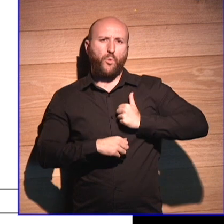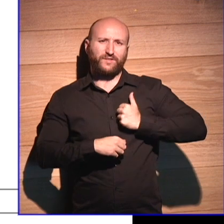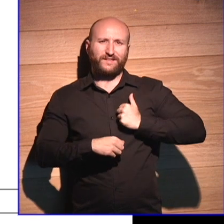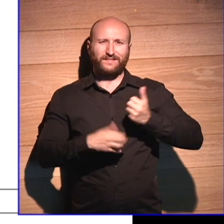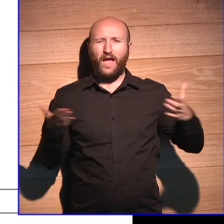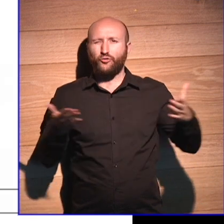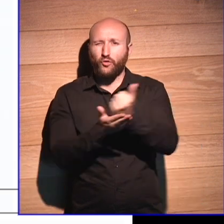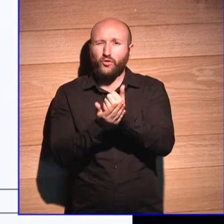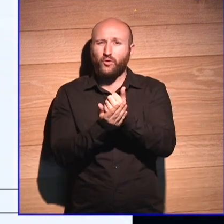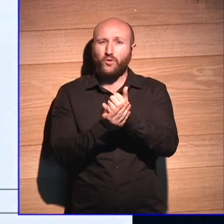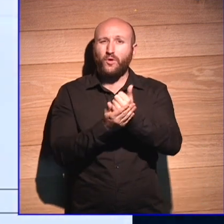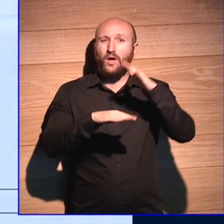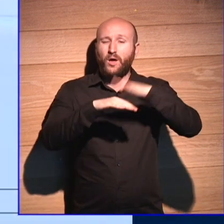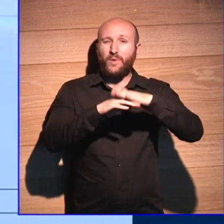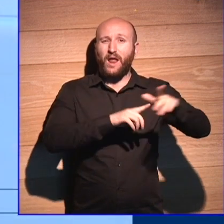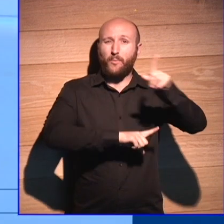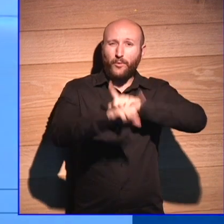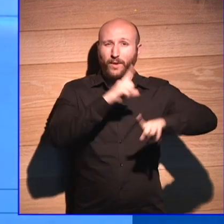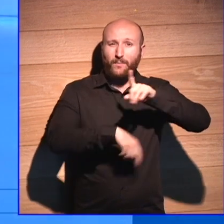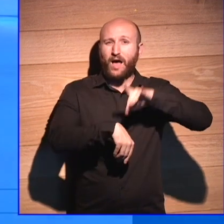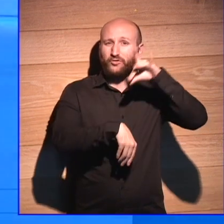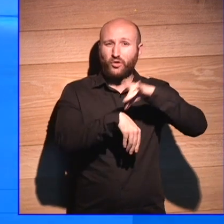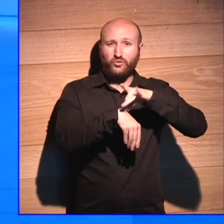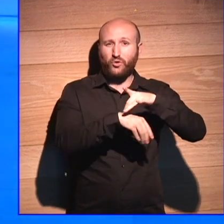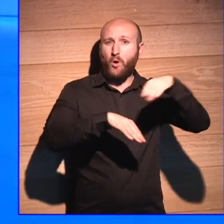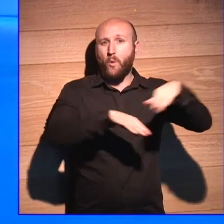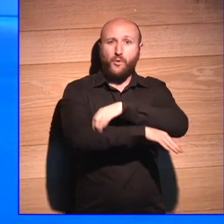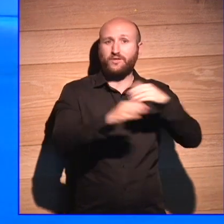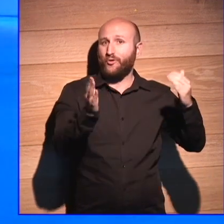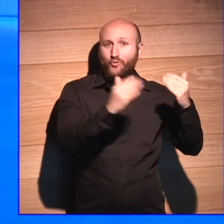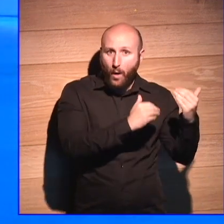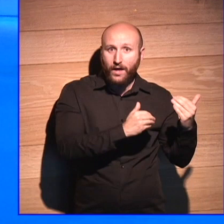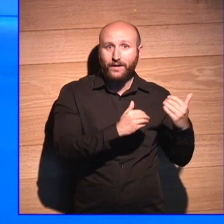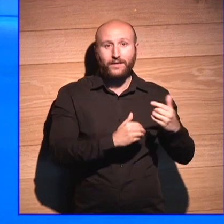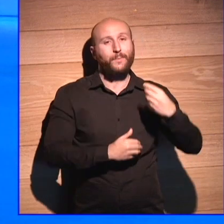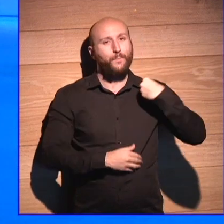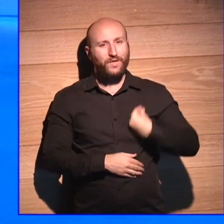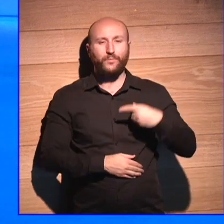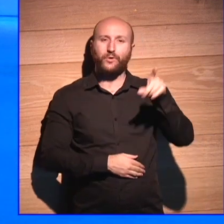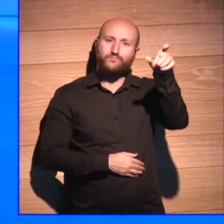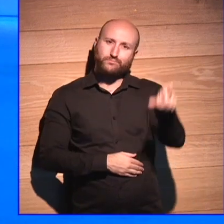haya una sola para su hándicap, el del Dr. Kraft, que es el que es el